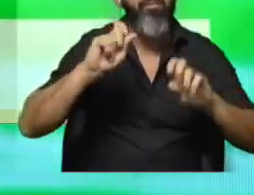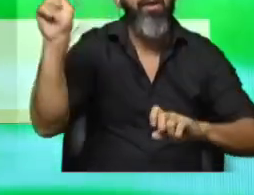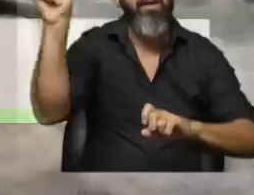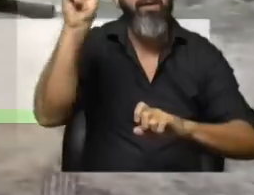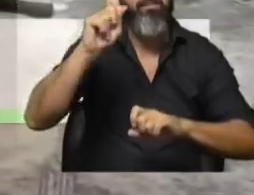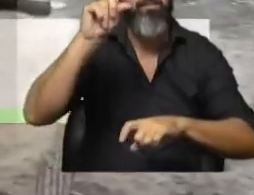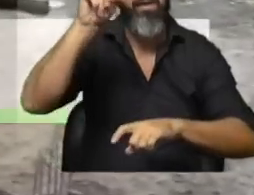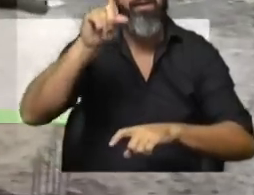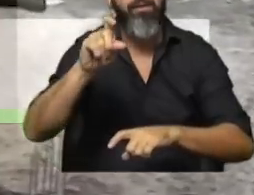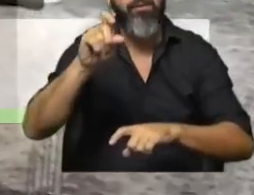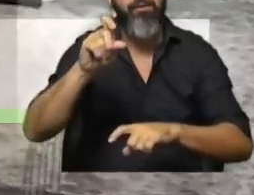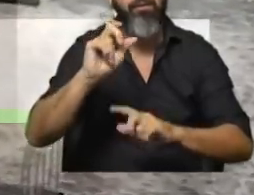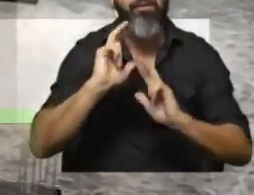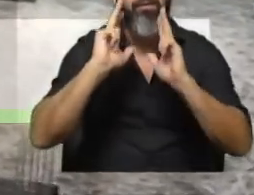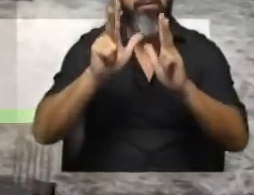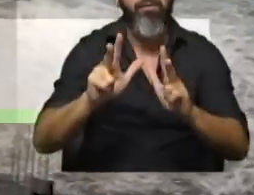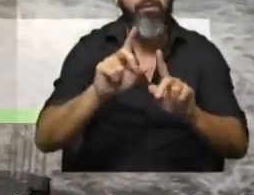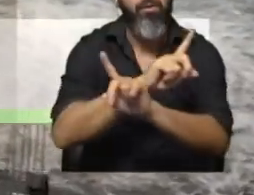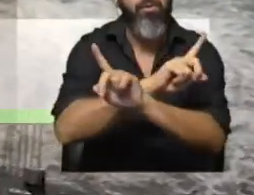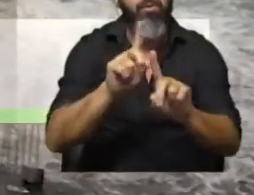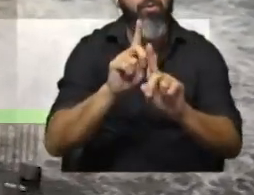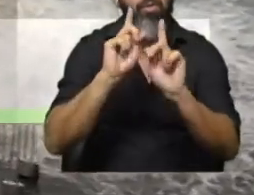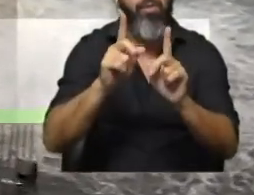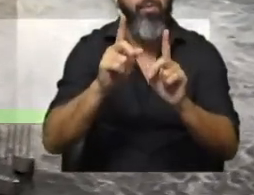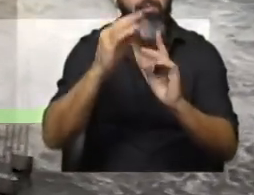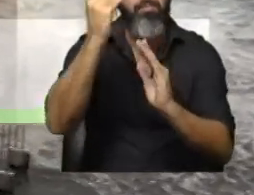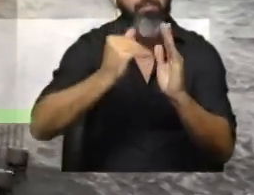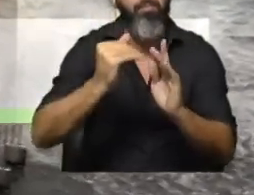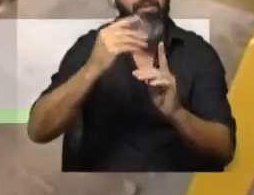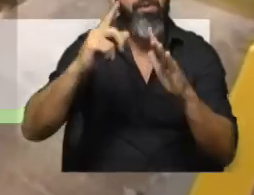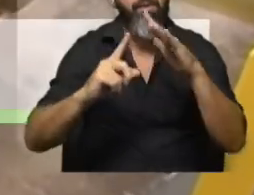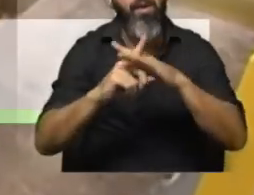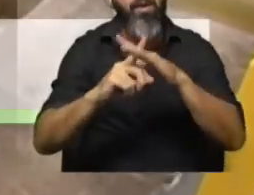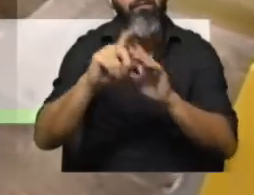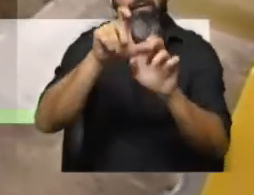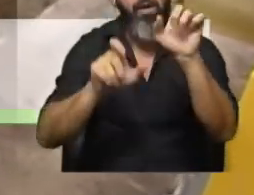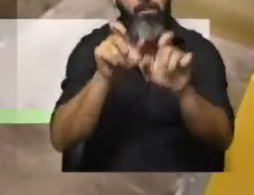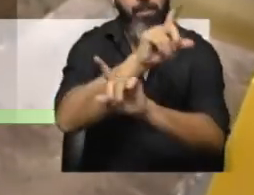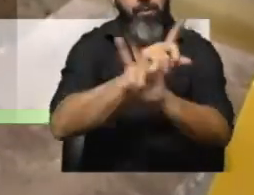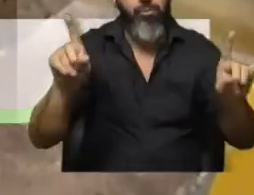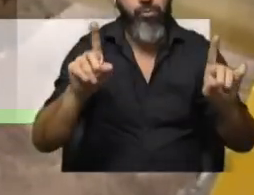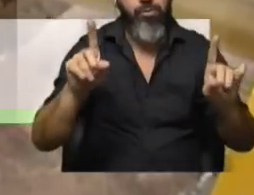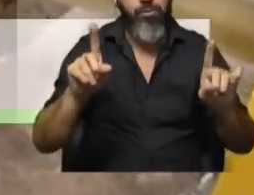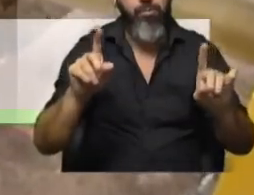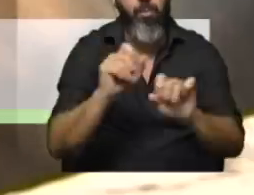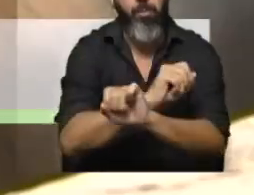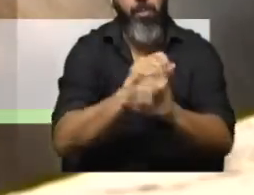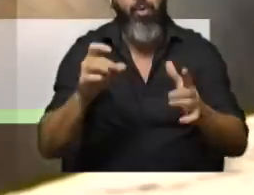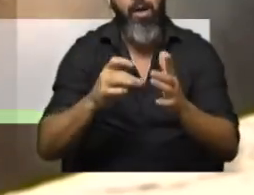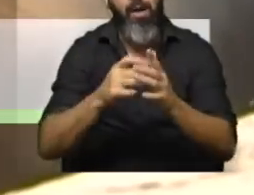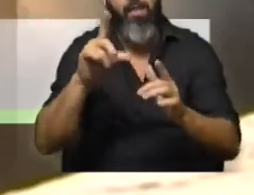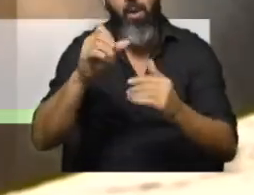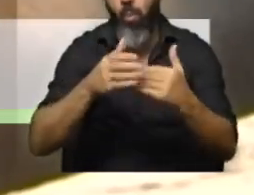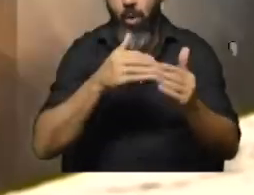emergencia hídrica y Consideró que no se debería bajar las tarifas a los clientes afectados por la desmejora en la calidad